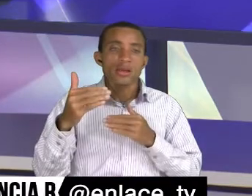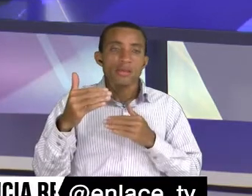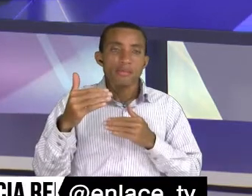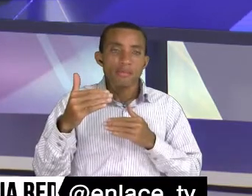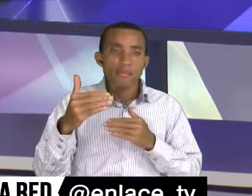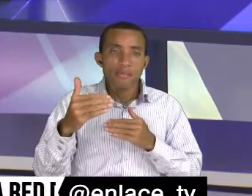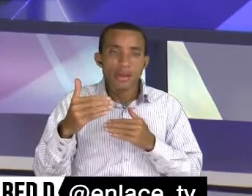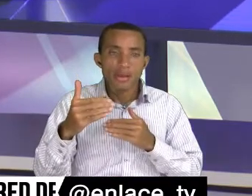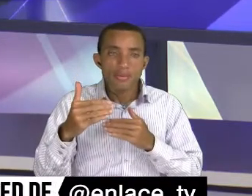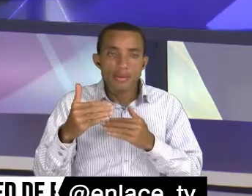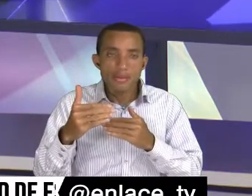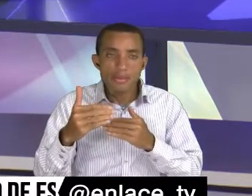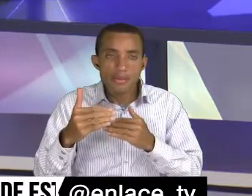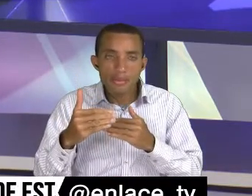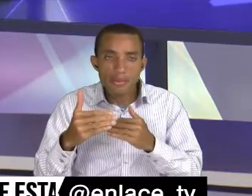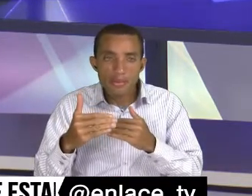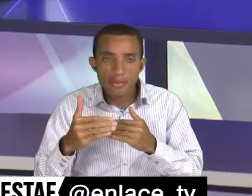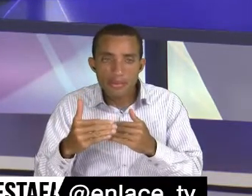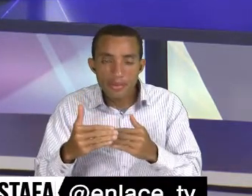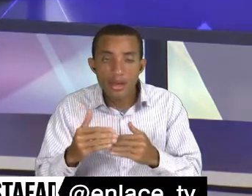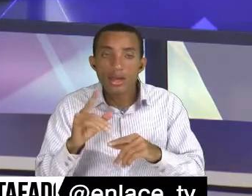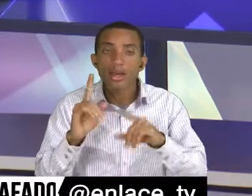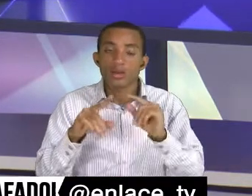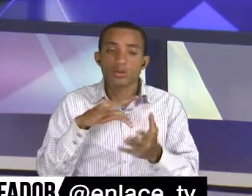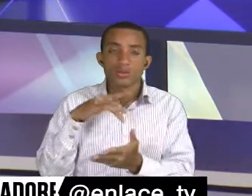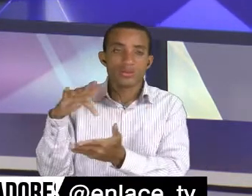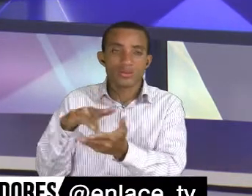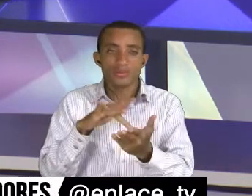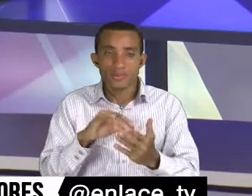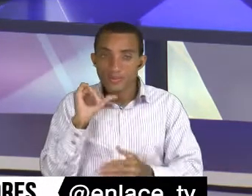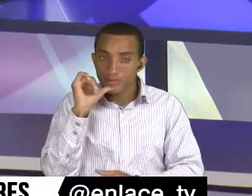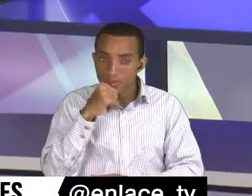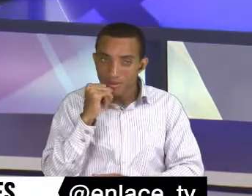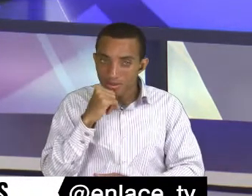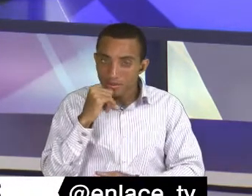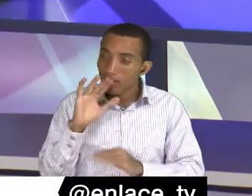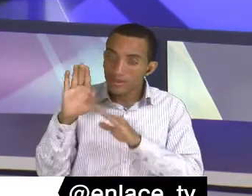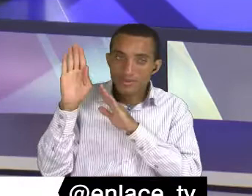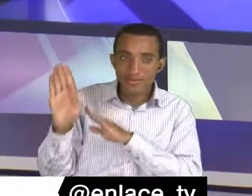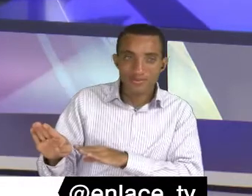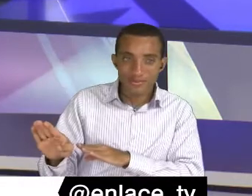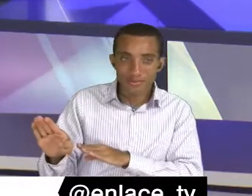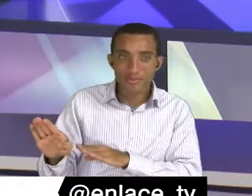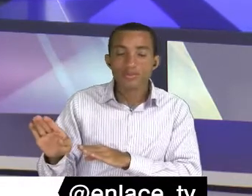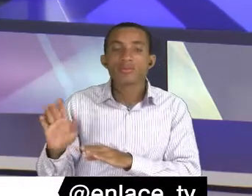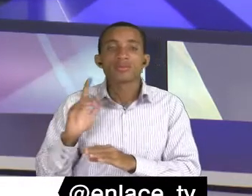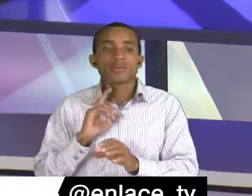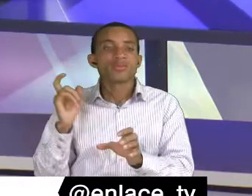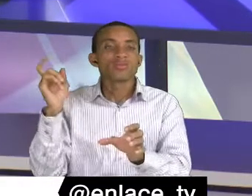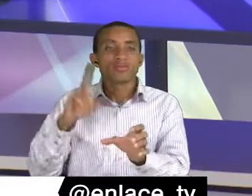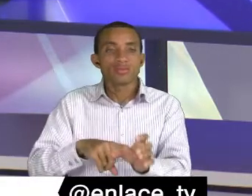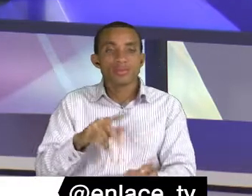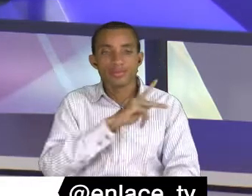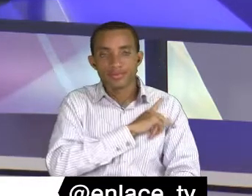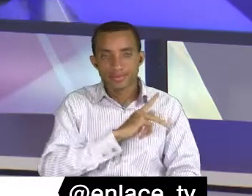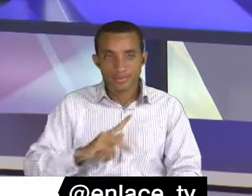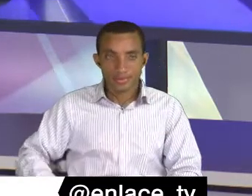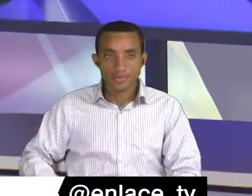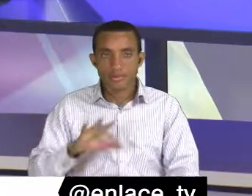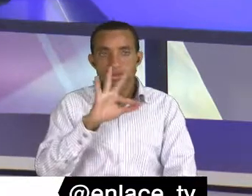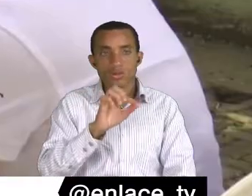quieran integrar la mesa de participación donde las víctimas tendrán su representación se inscriban en la personería municipal de 8 de la mañana a 3 de la